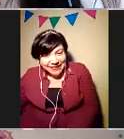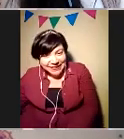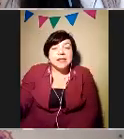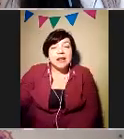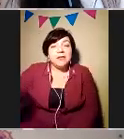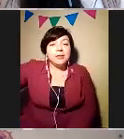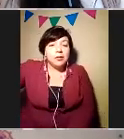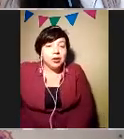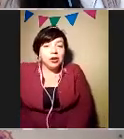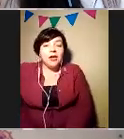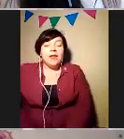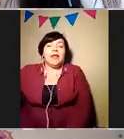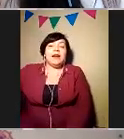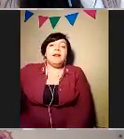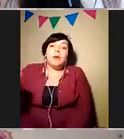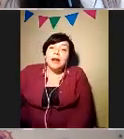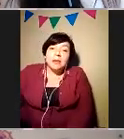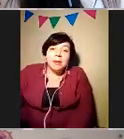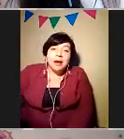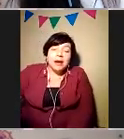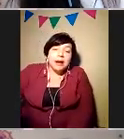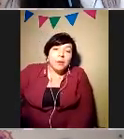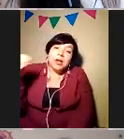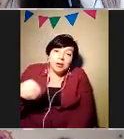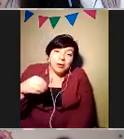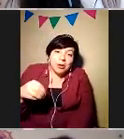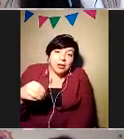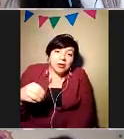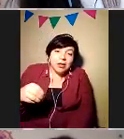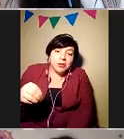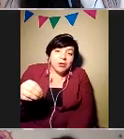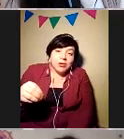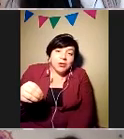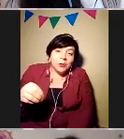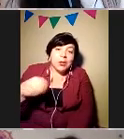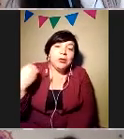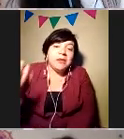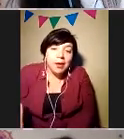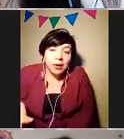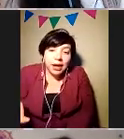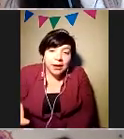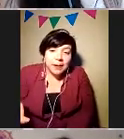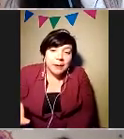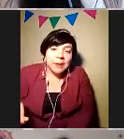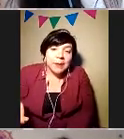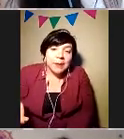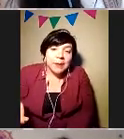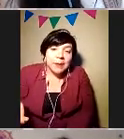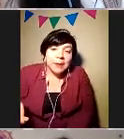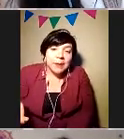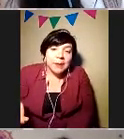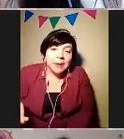más igual. Lógica de pensar a futuro, de evaluar además por qué me estoy poniendo esto, cuánto me va a durar.